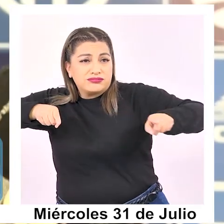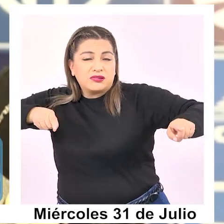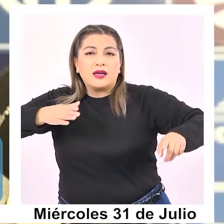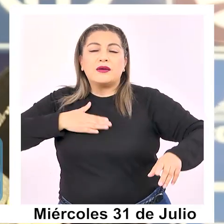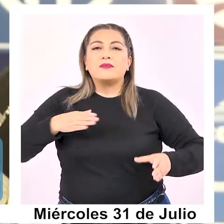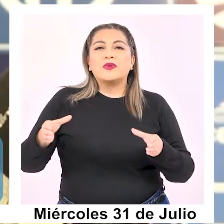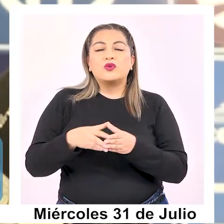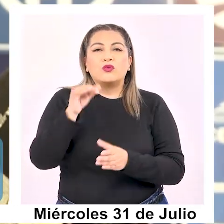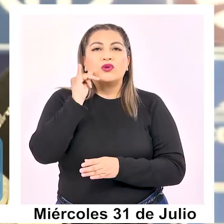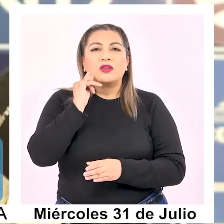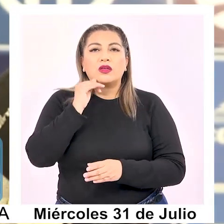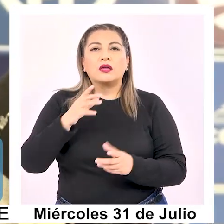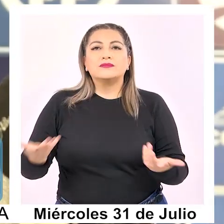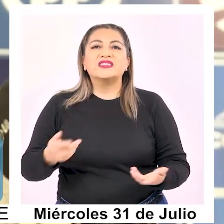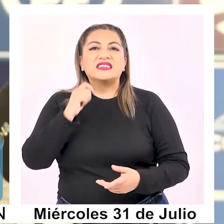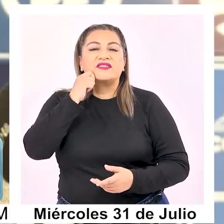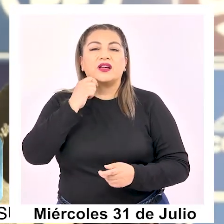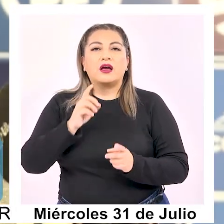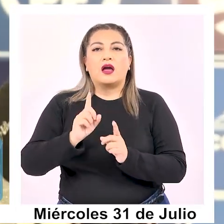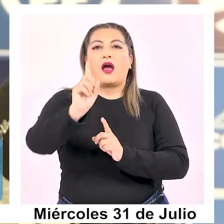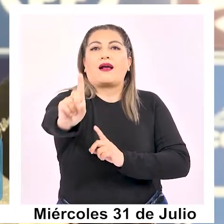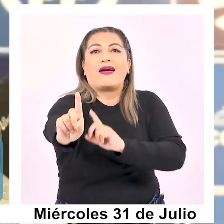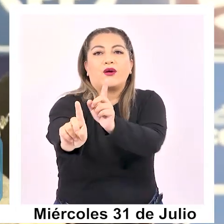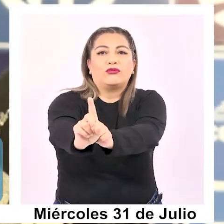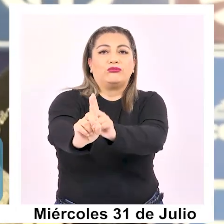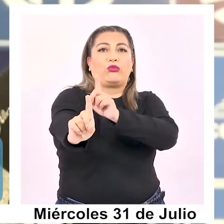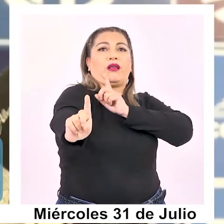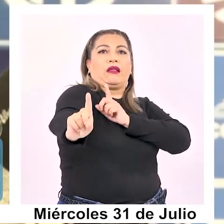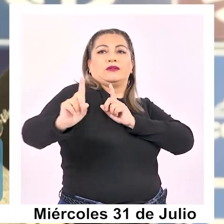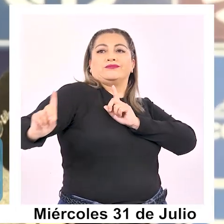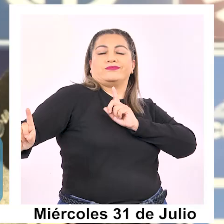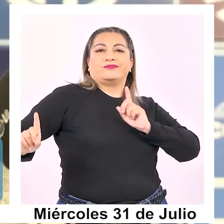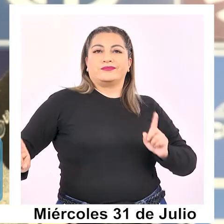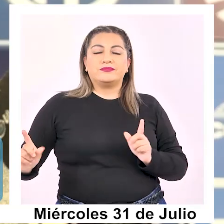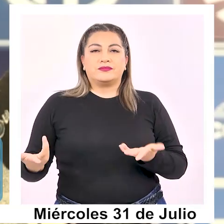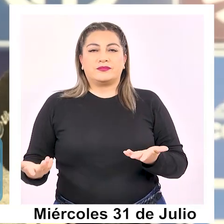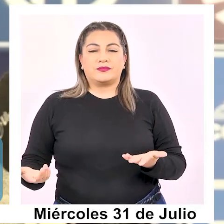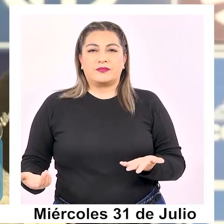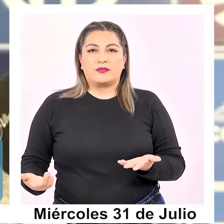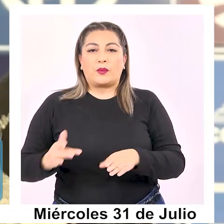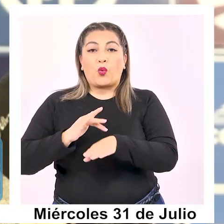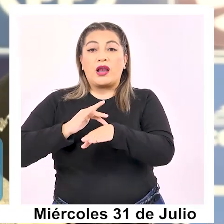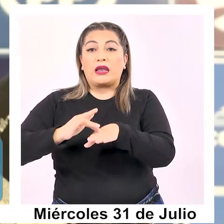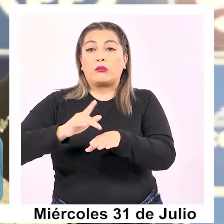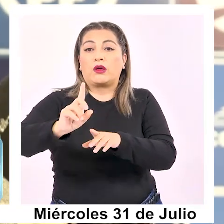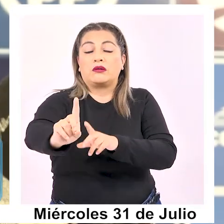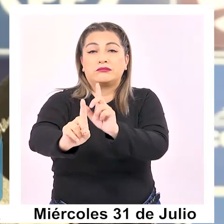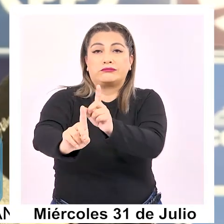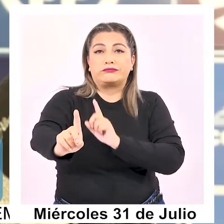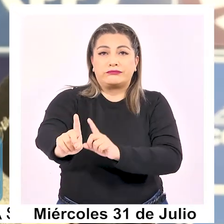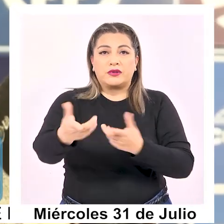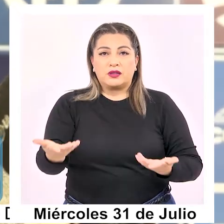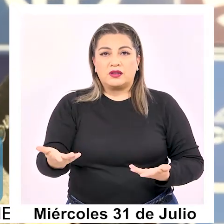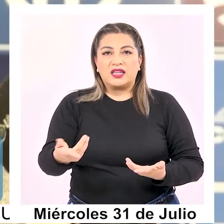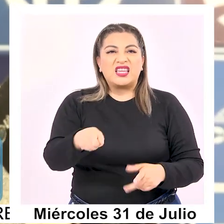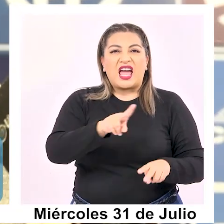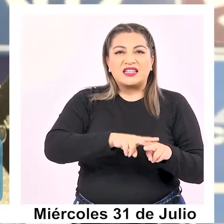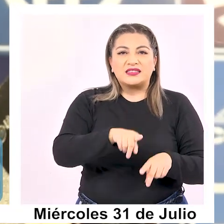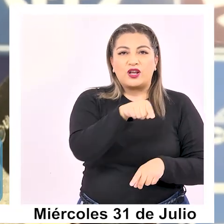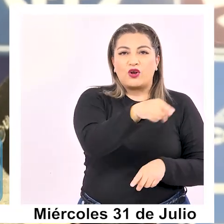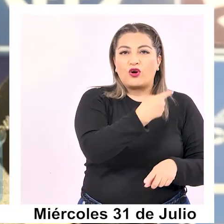nuestro equipo se separaba Al estar muy separados, los espacios que dejábamos nosotros, los utilizaban ellos